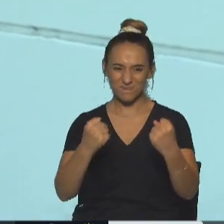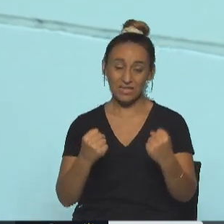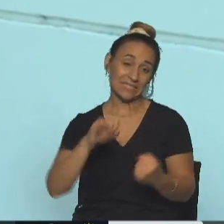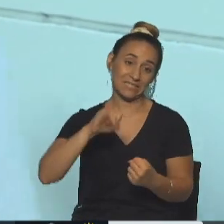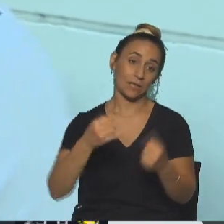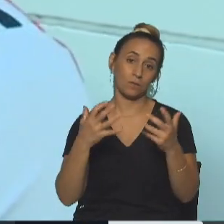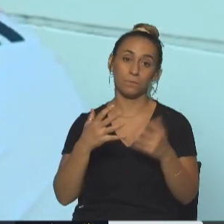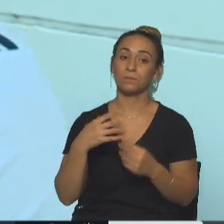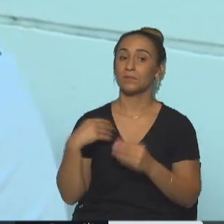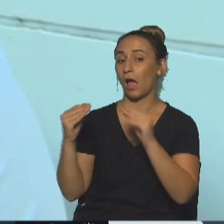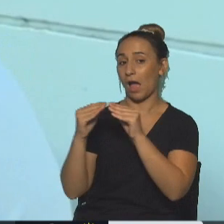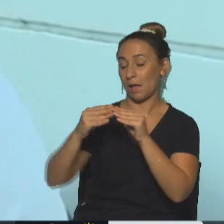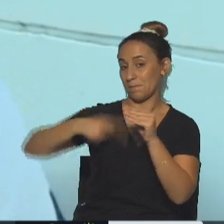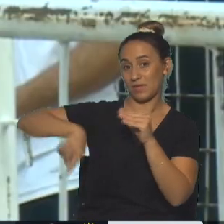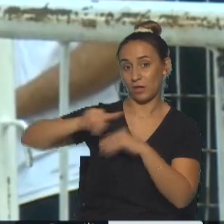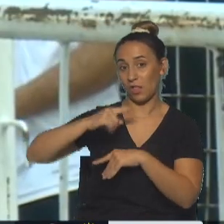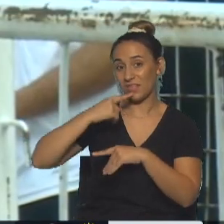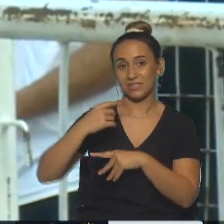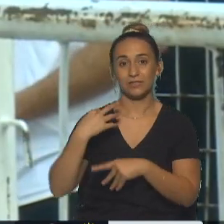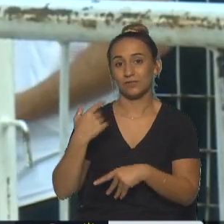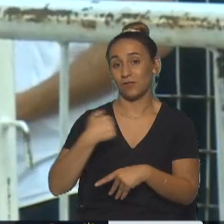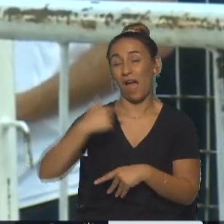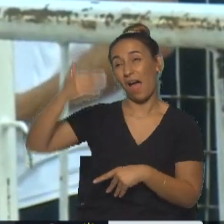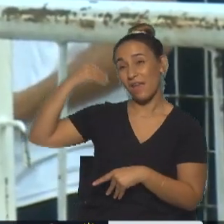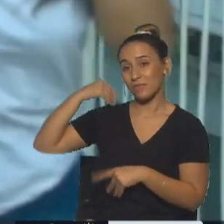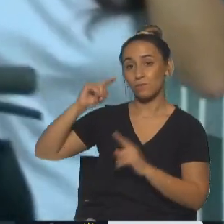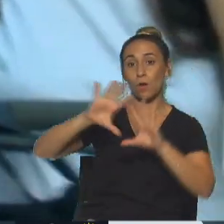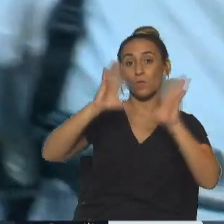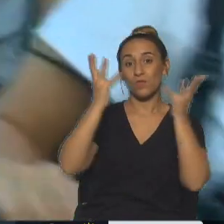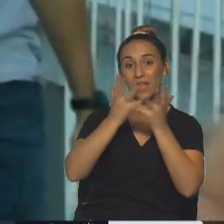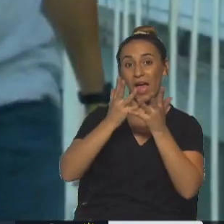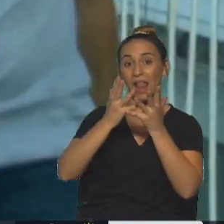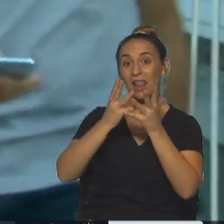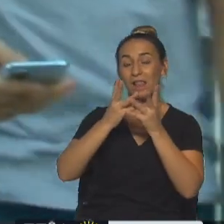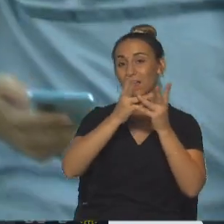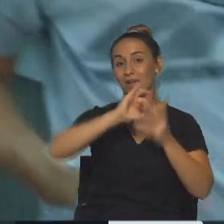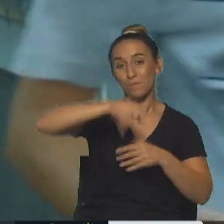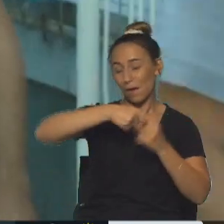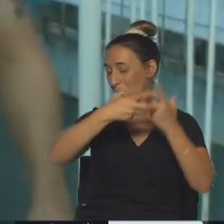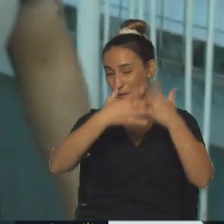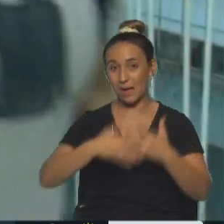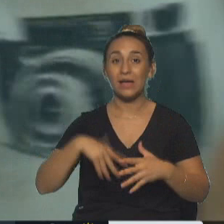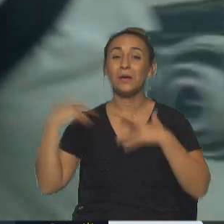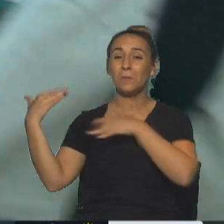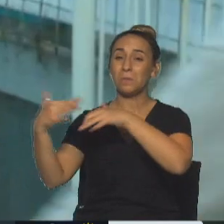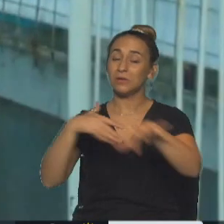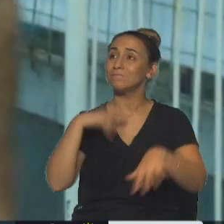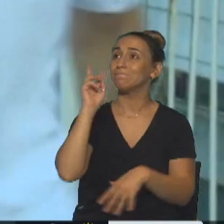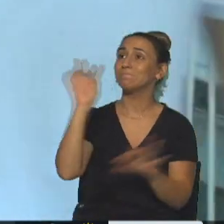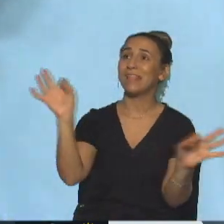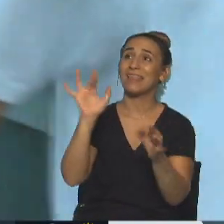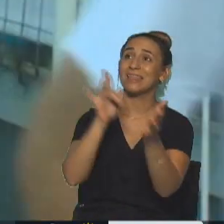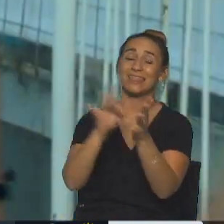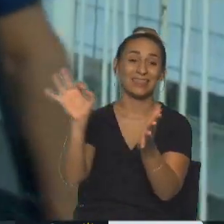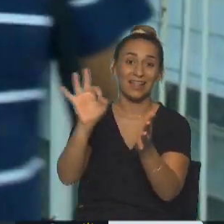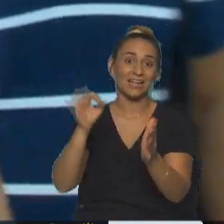como decía mis amigos, no pude verlos cuando vinieron, después del Mundial. Y bueno, esta no me la perdía. ¿Tenés la entrada ya? Sí. Bien,